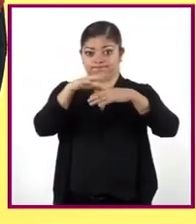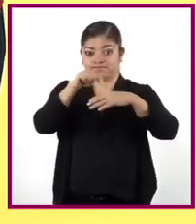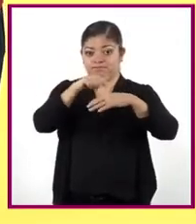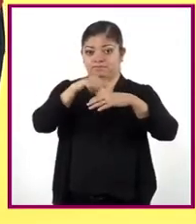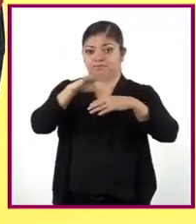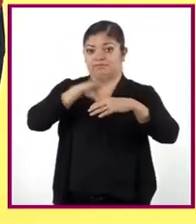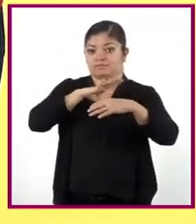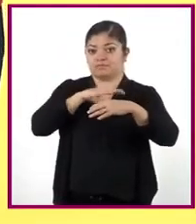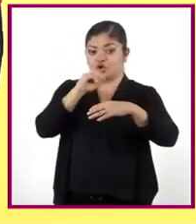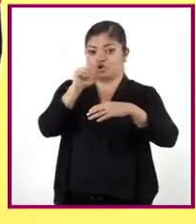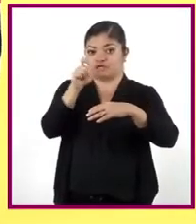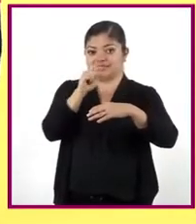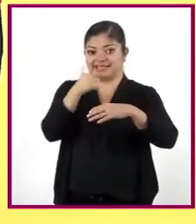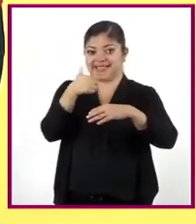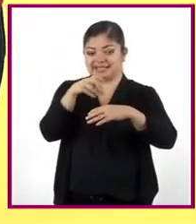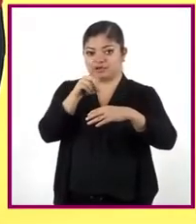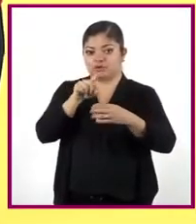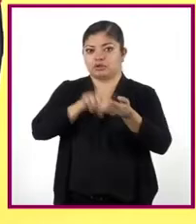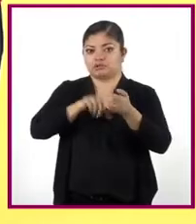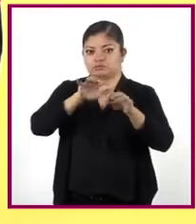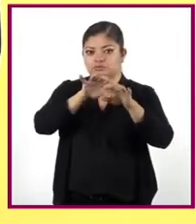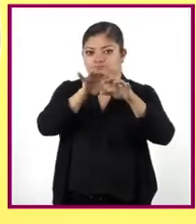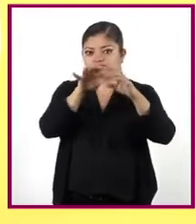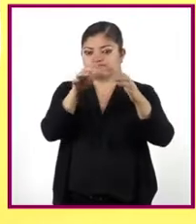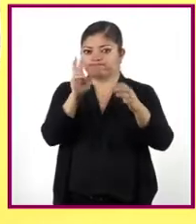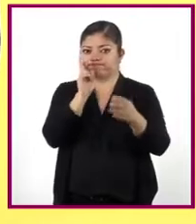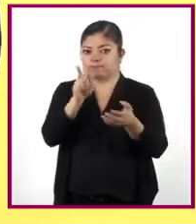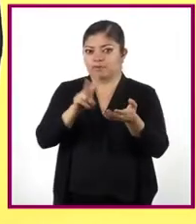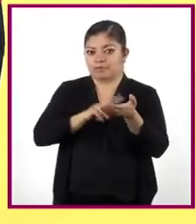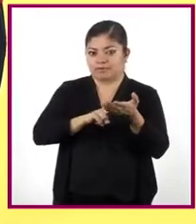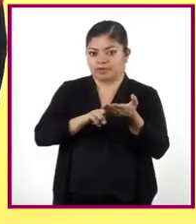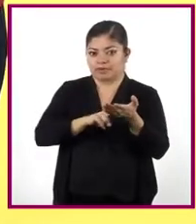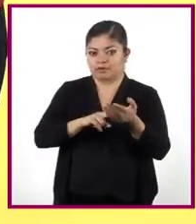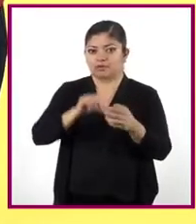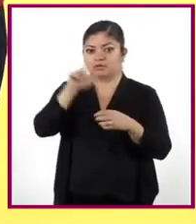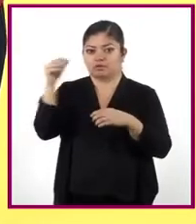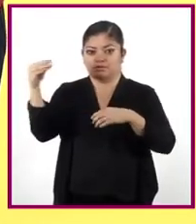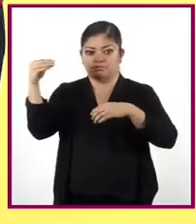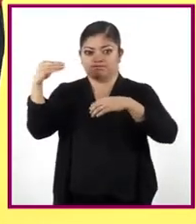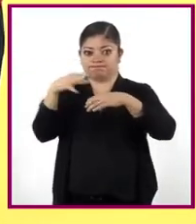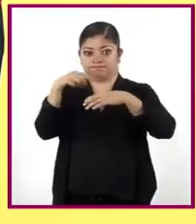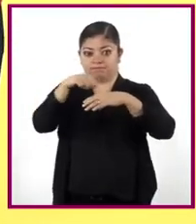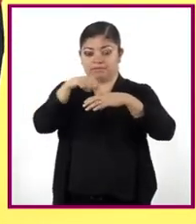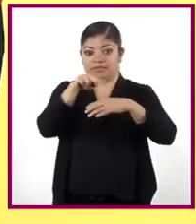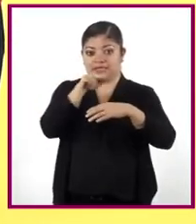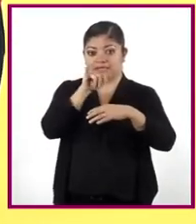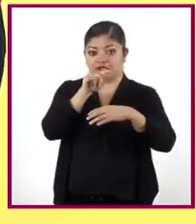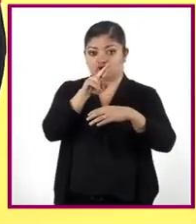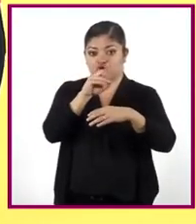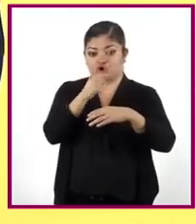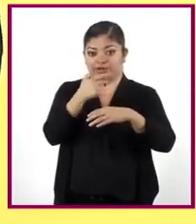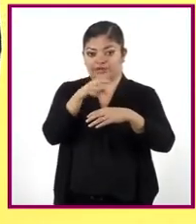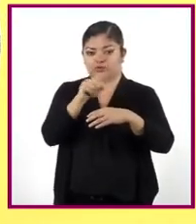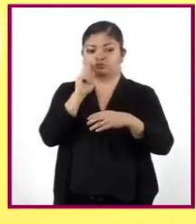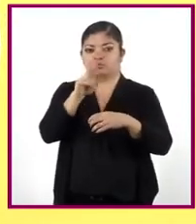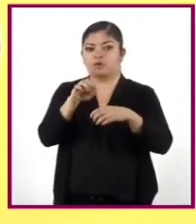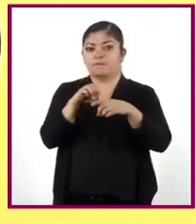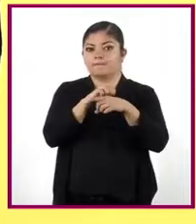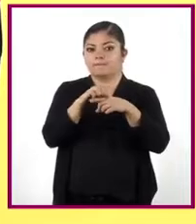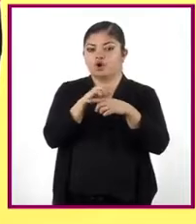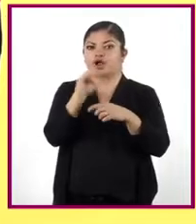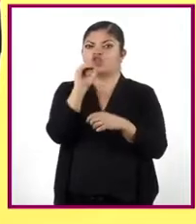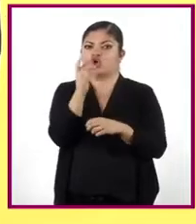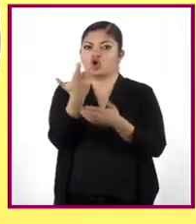en la atmósfera, vemos auroras verdosas. Cuando chocan con el nitrógeno, vemos auroras púrpuras o